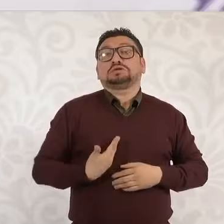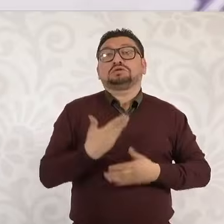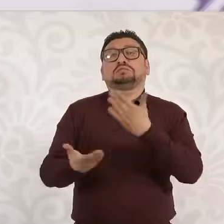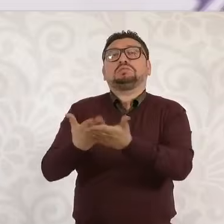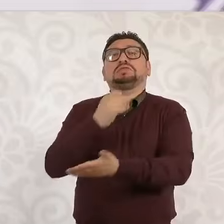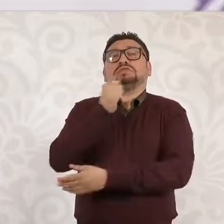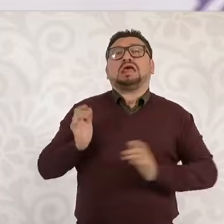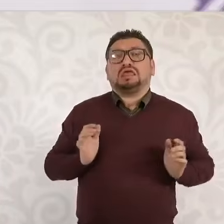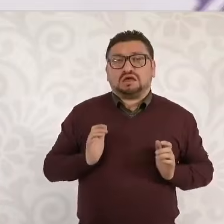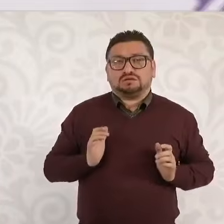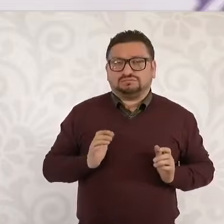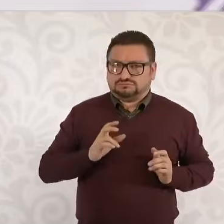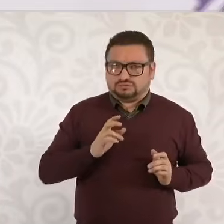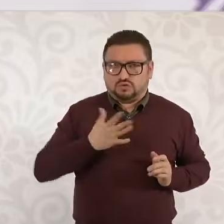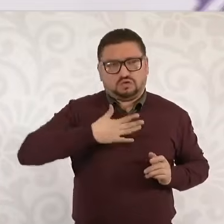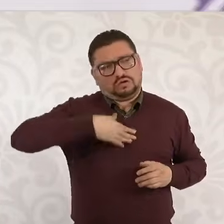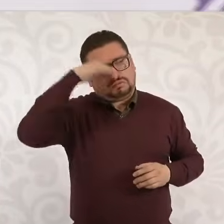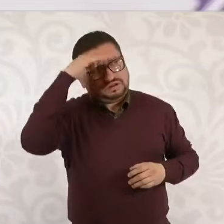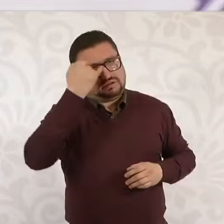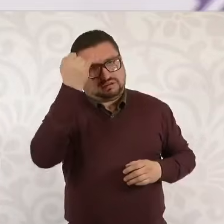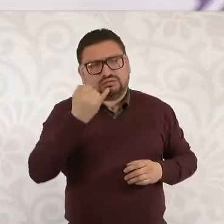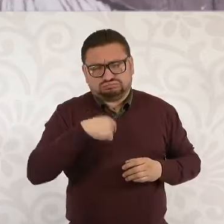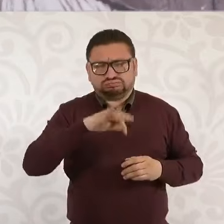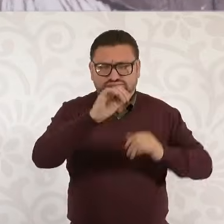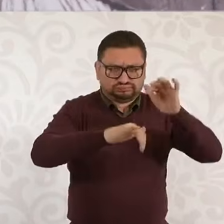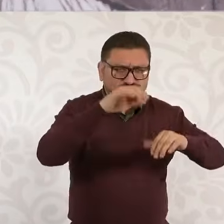No, pues hay que presentar lo que uno piensa en un esquema